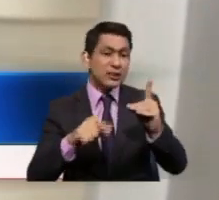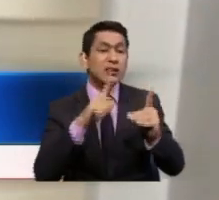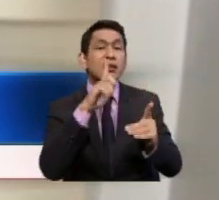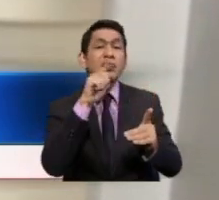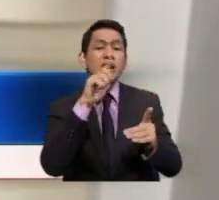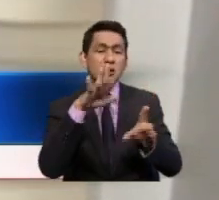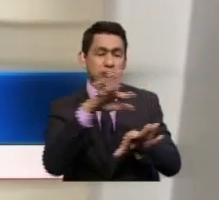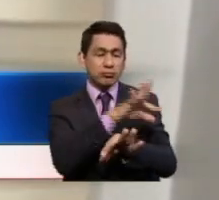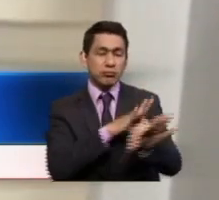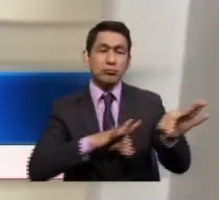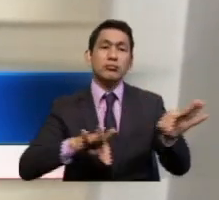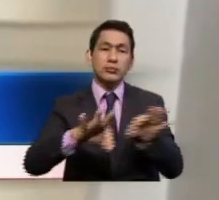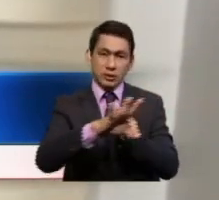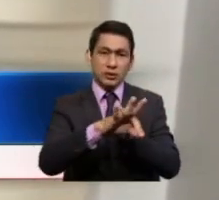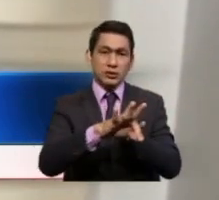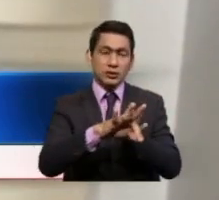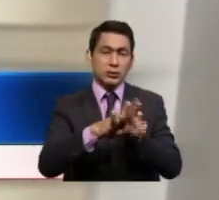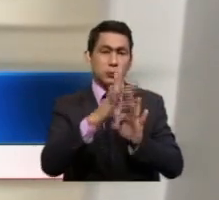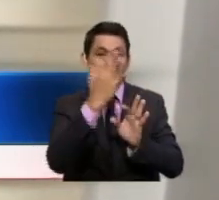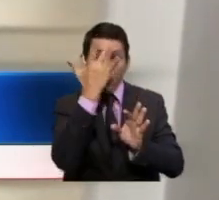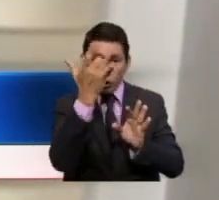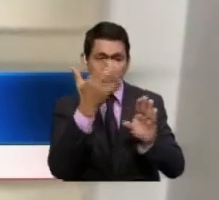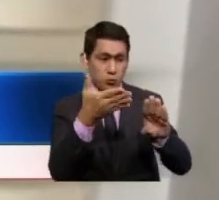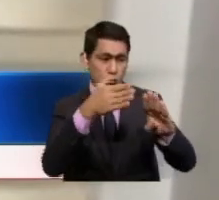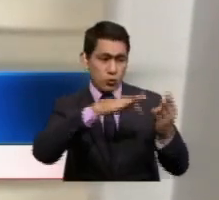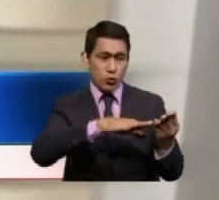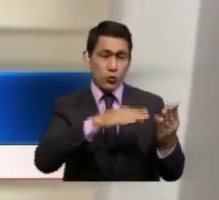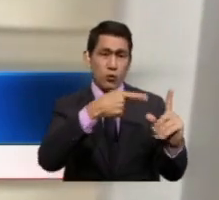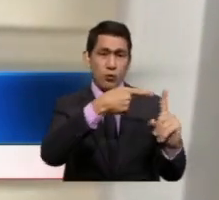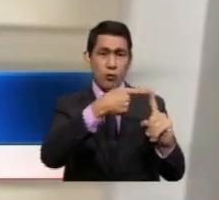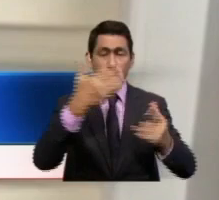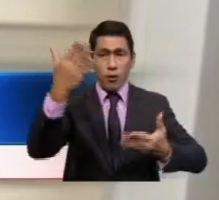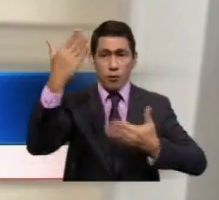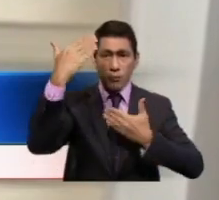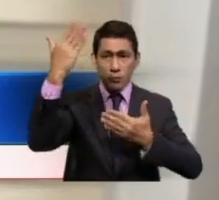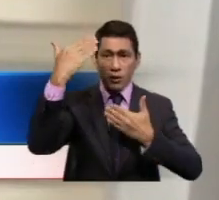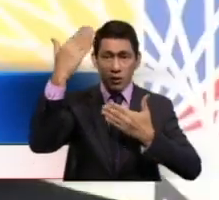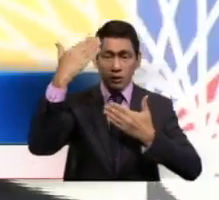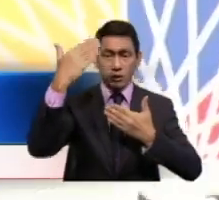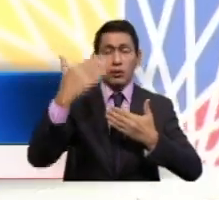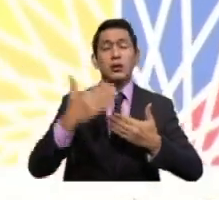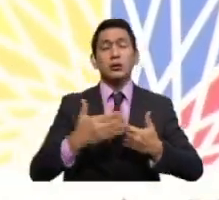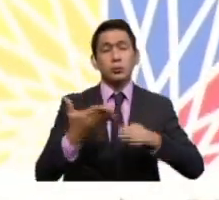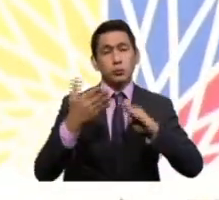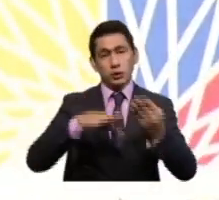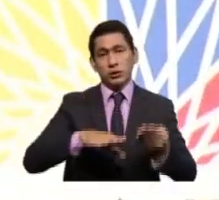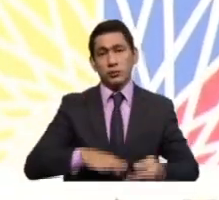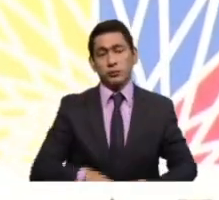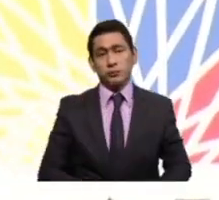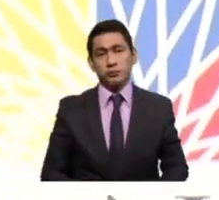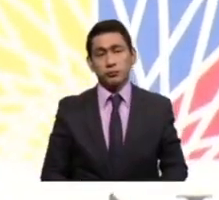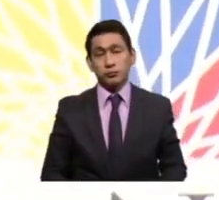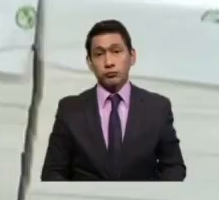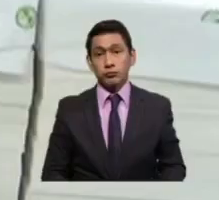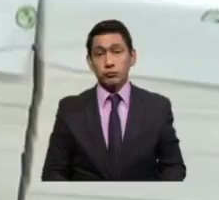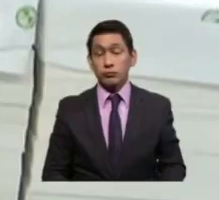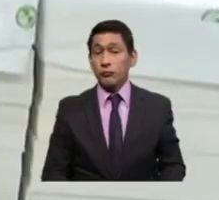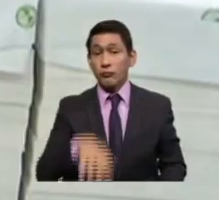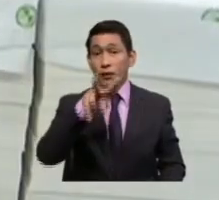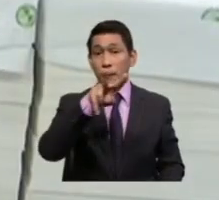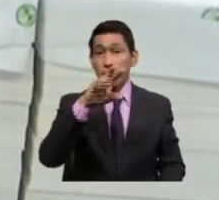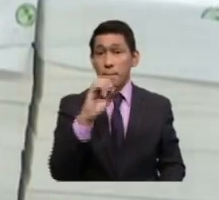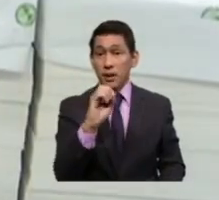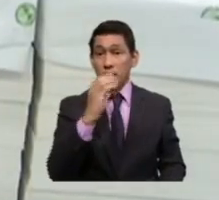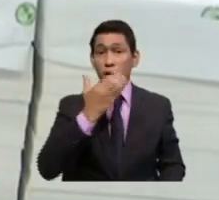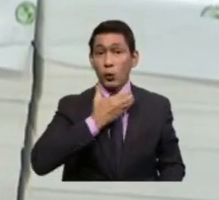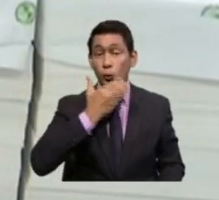militantes o sus listas una persona que reemplace al candidato asesinado. Sin embargo, el 20 de agosto, el nombre